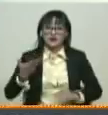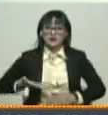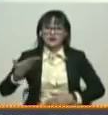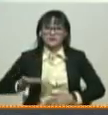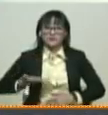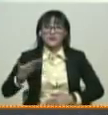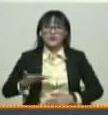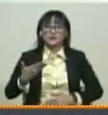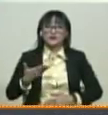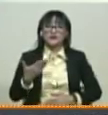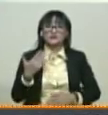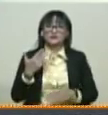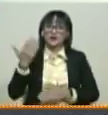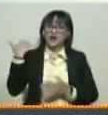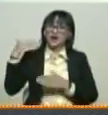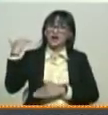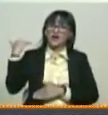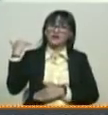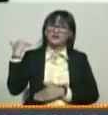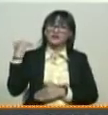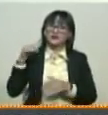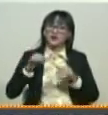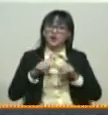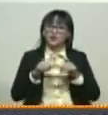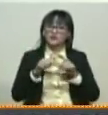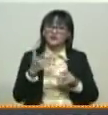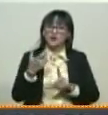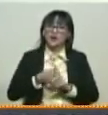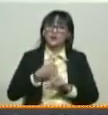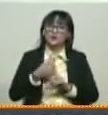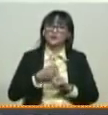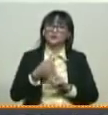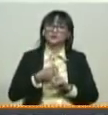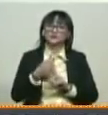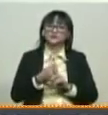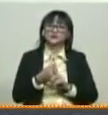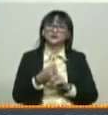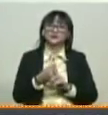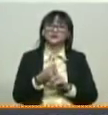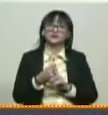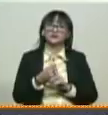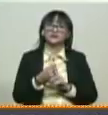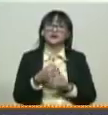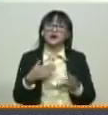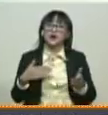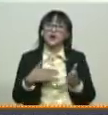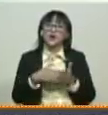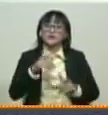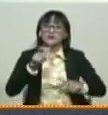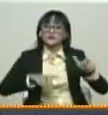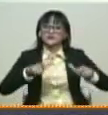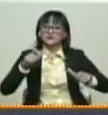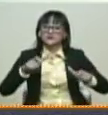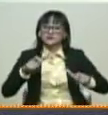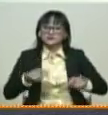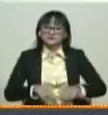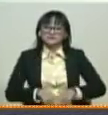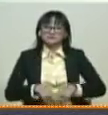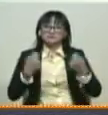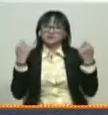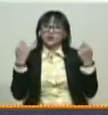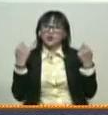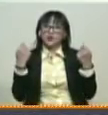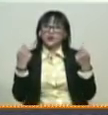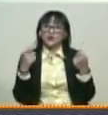como en los días anteriores, para continuar esta lucha sin cuartel en contra de quienes han delinquido de